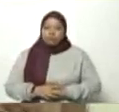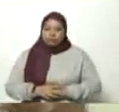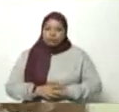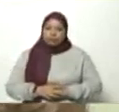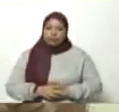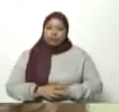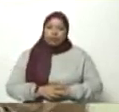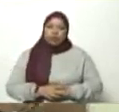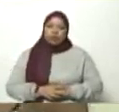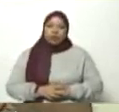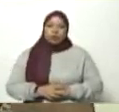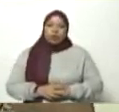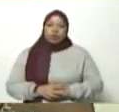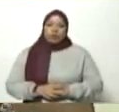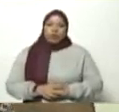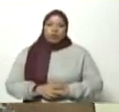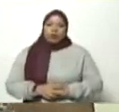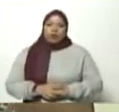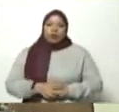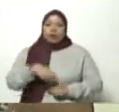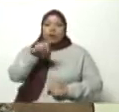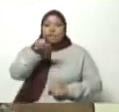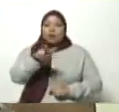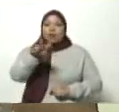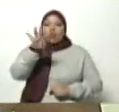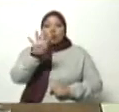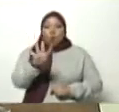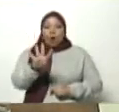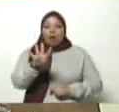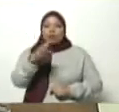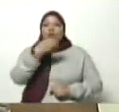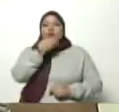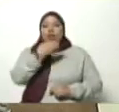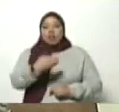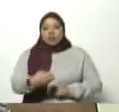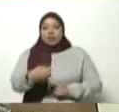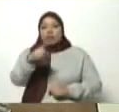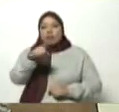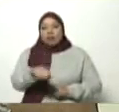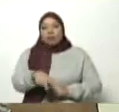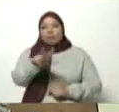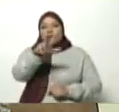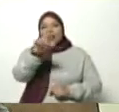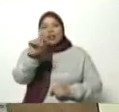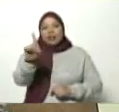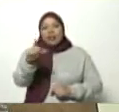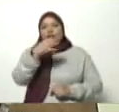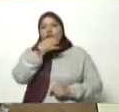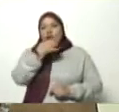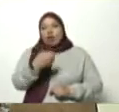pues, para celebrar 24 y 31, ¿eh? Como corresponde. ¿Eh?